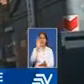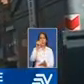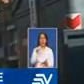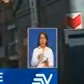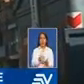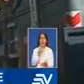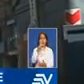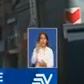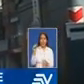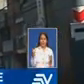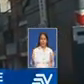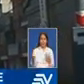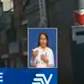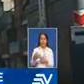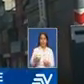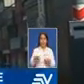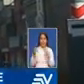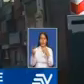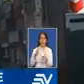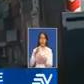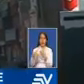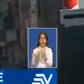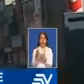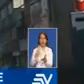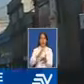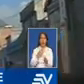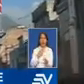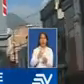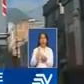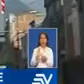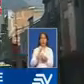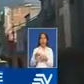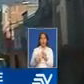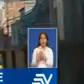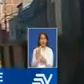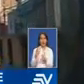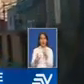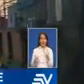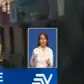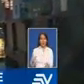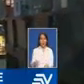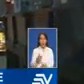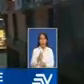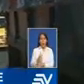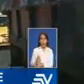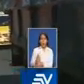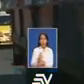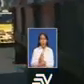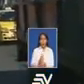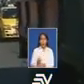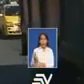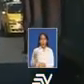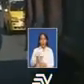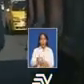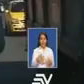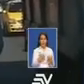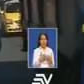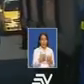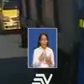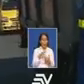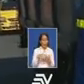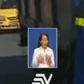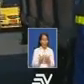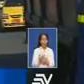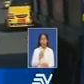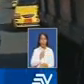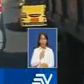5.300 contenedores tenemos dispuestos en toda la ciudad. ¿Qué recomendaciones a las personas? Bueno, cuidar este equipamiento que es de todos.